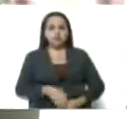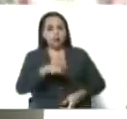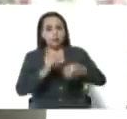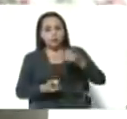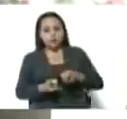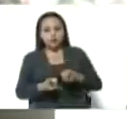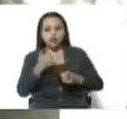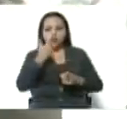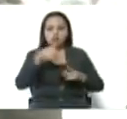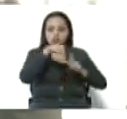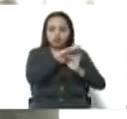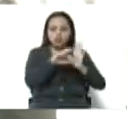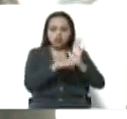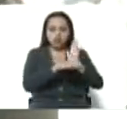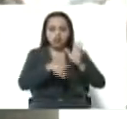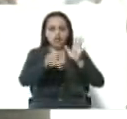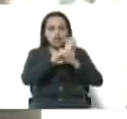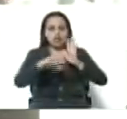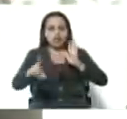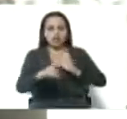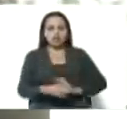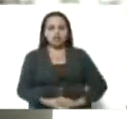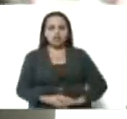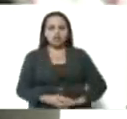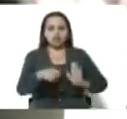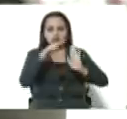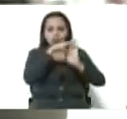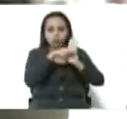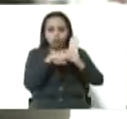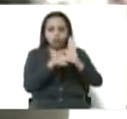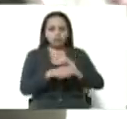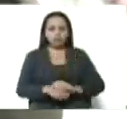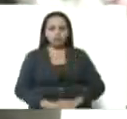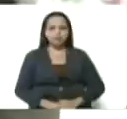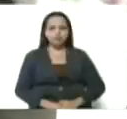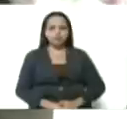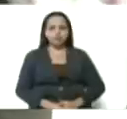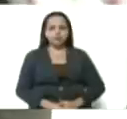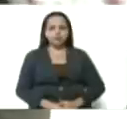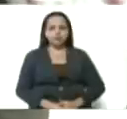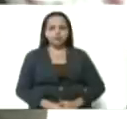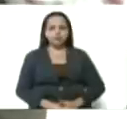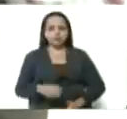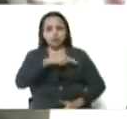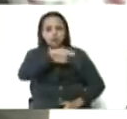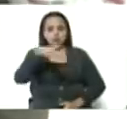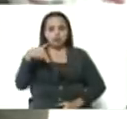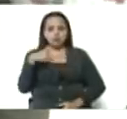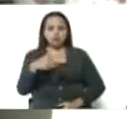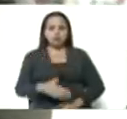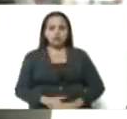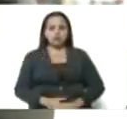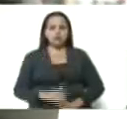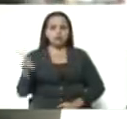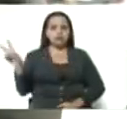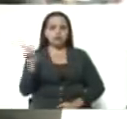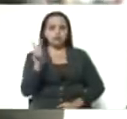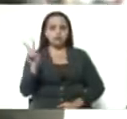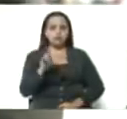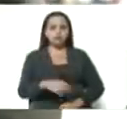constitución leyes y reglamentos de nuestra república bolivariana